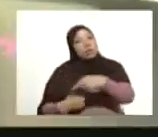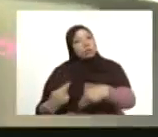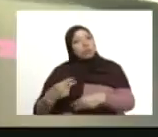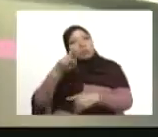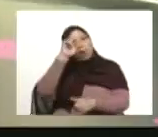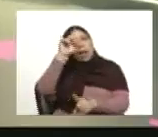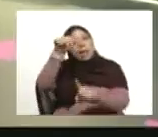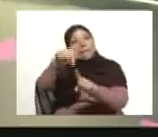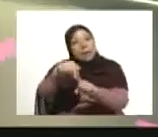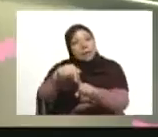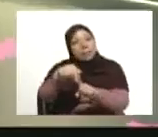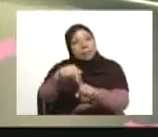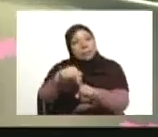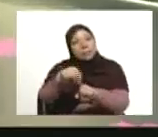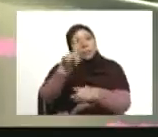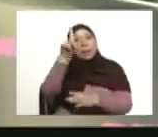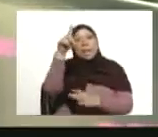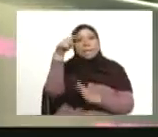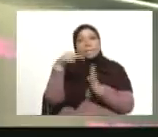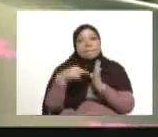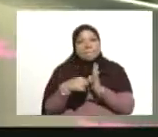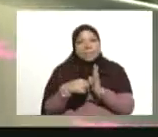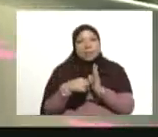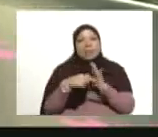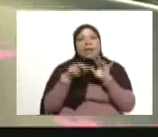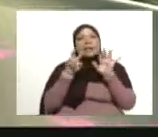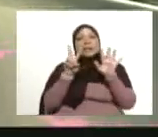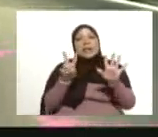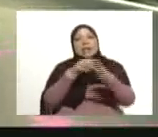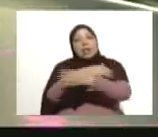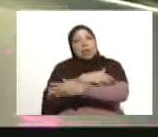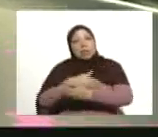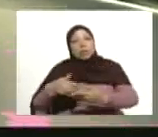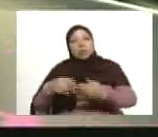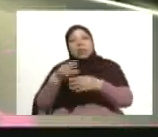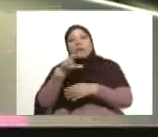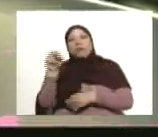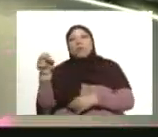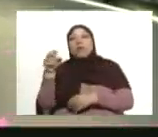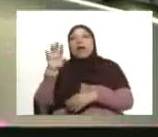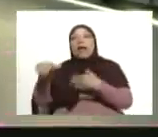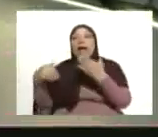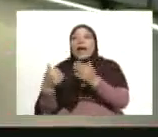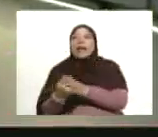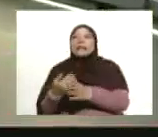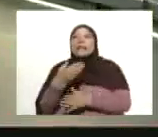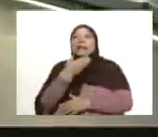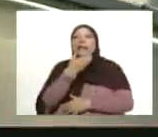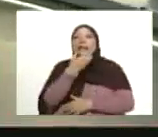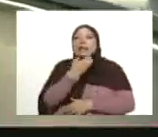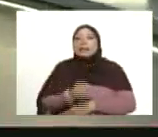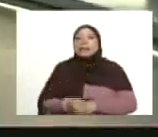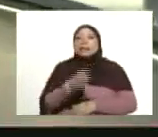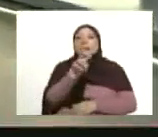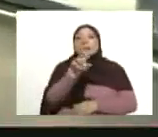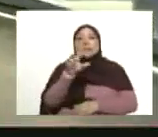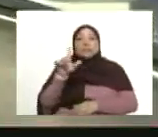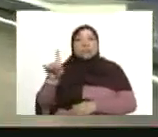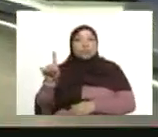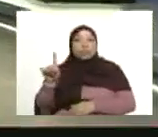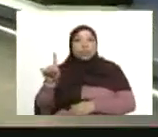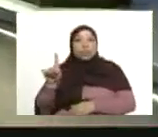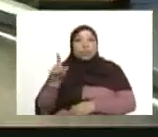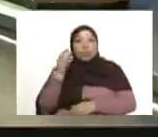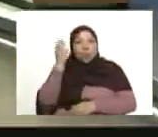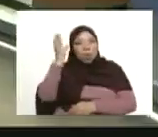es mínimo 7 millones al 31 de diciembre. Movilizados conscientes,